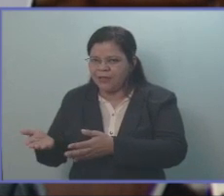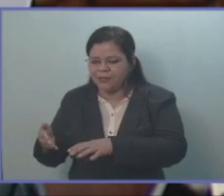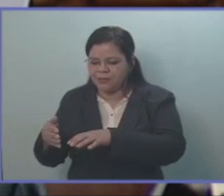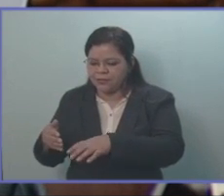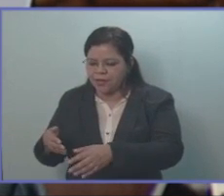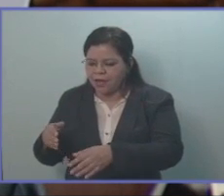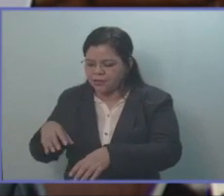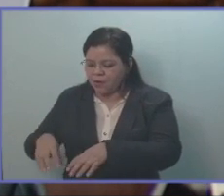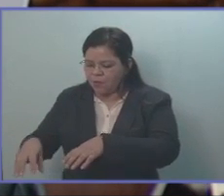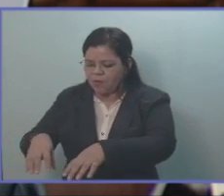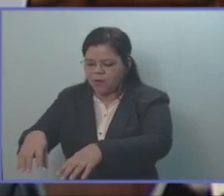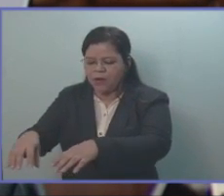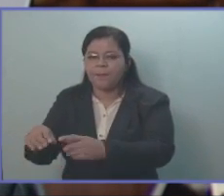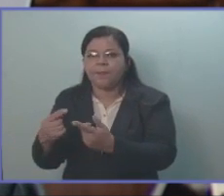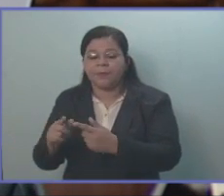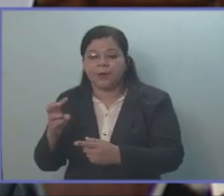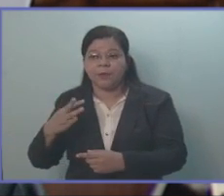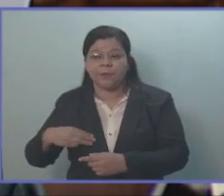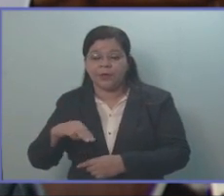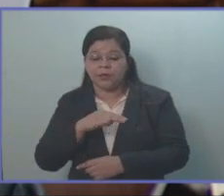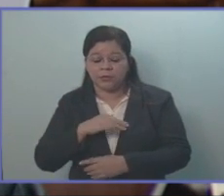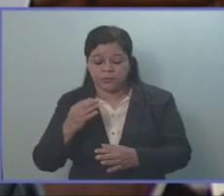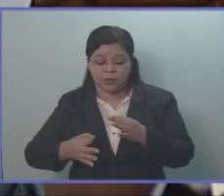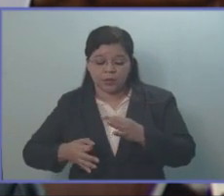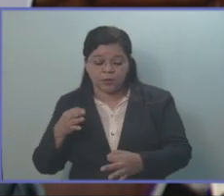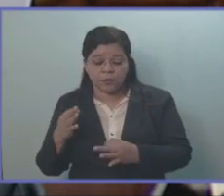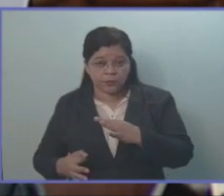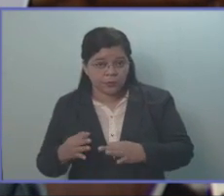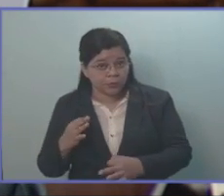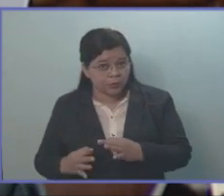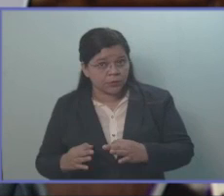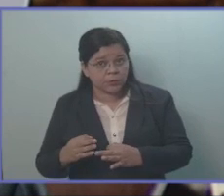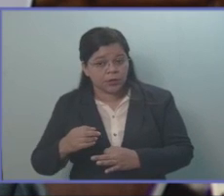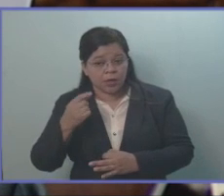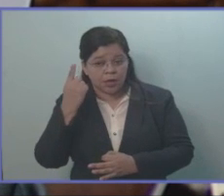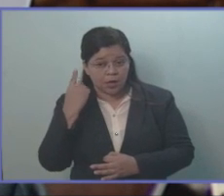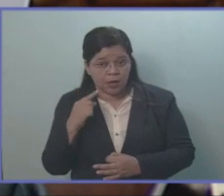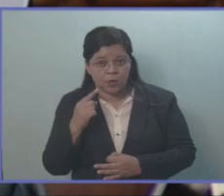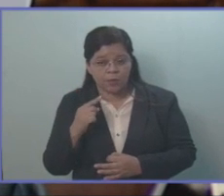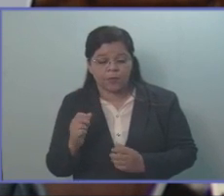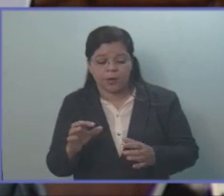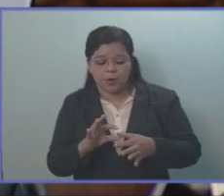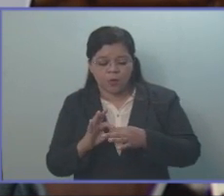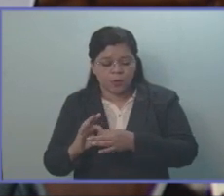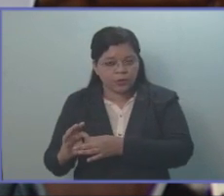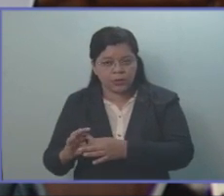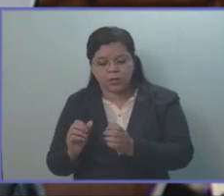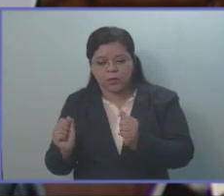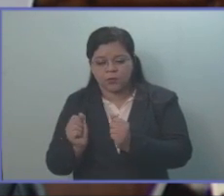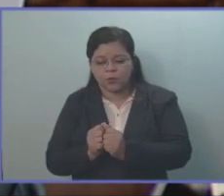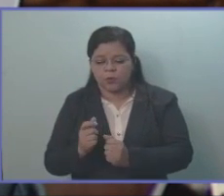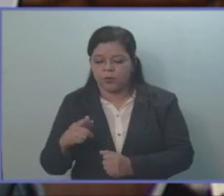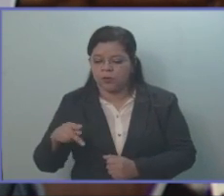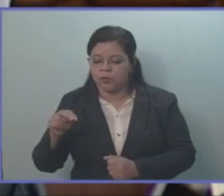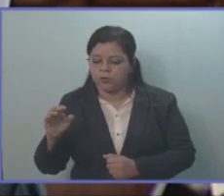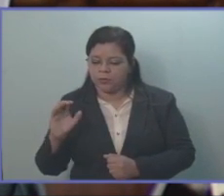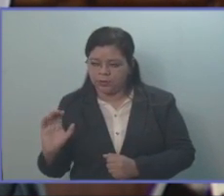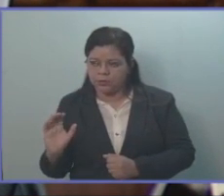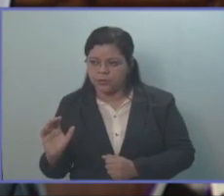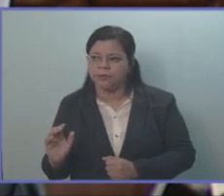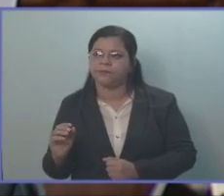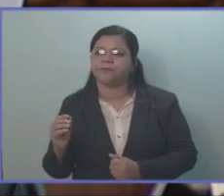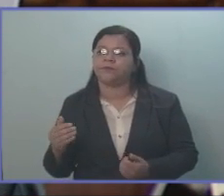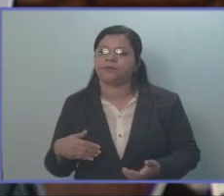de Justicia y Seguridad Pública designado al efecto, en coordinación con la Policía Nacional Civil,